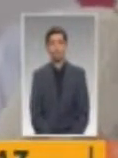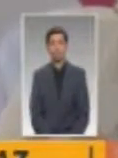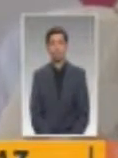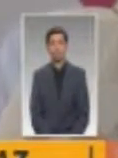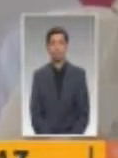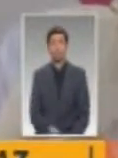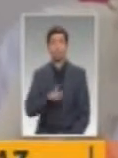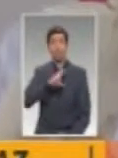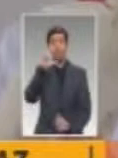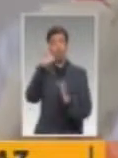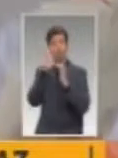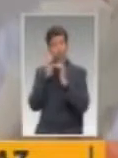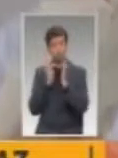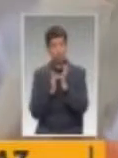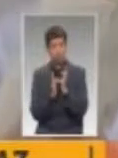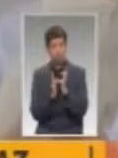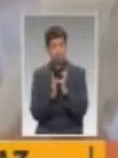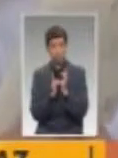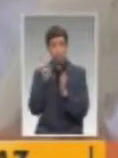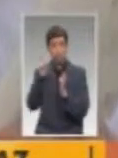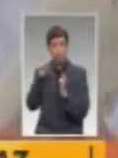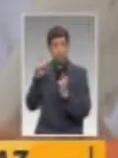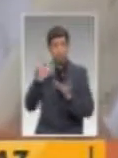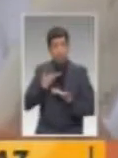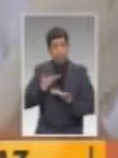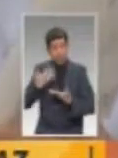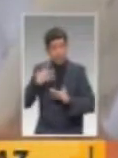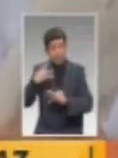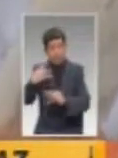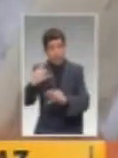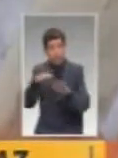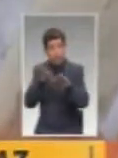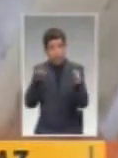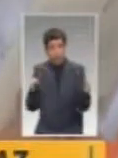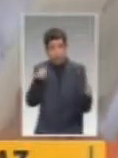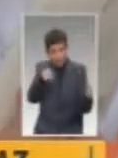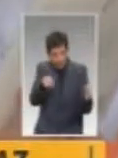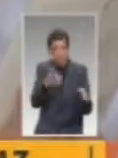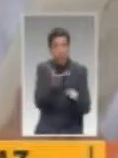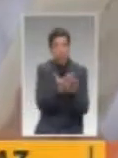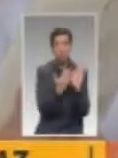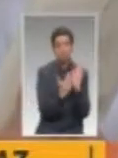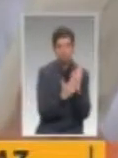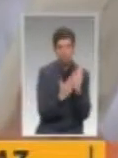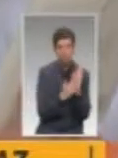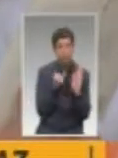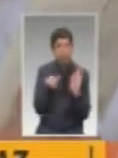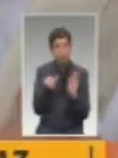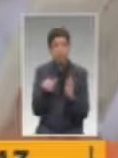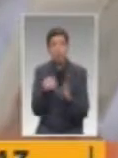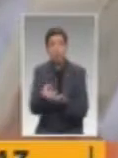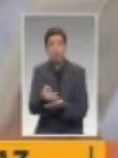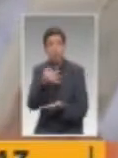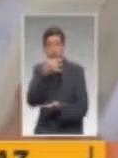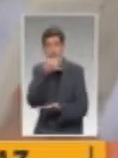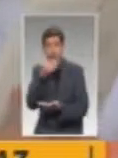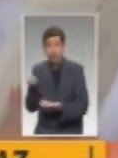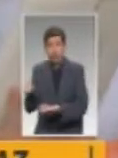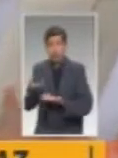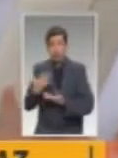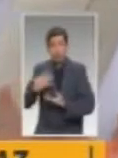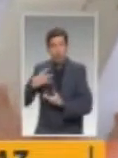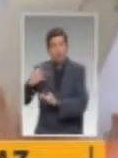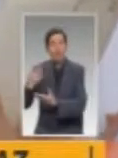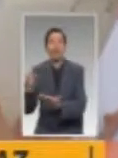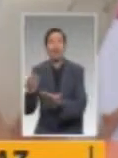El Señor Jesús, que nos invita a la mesa de la palabra y de la Eucaristía, nos llama ahora a la conversión.